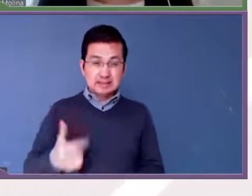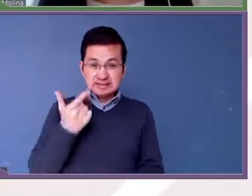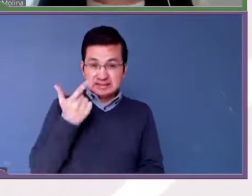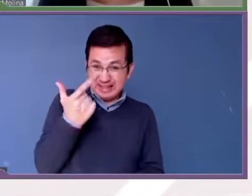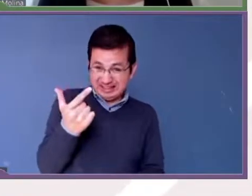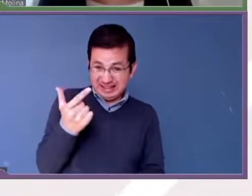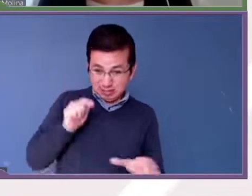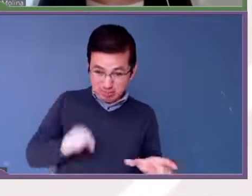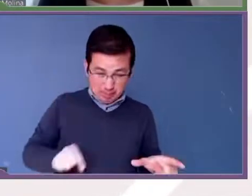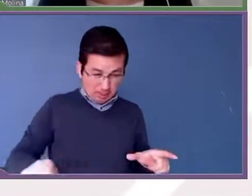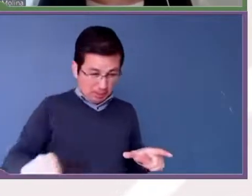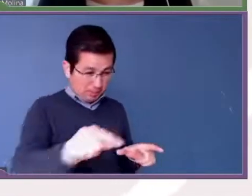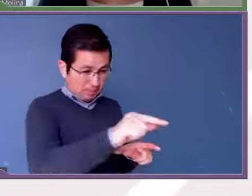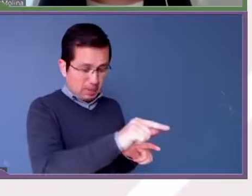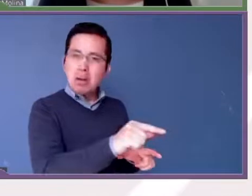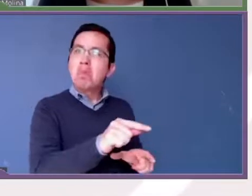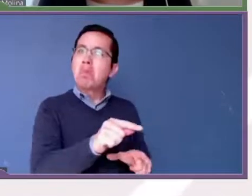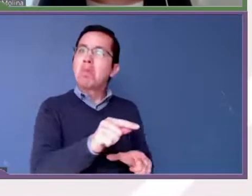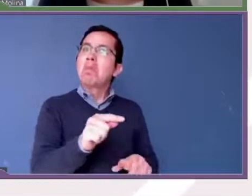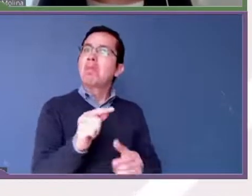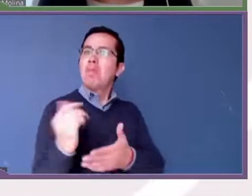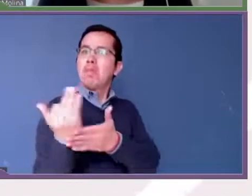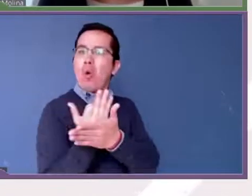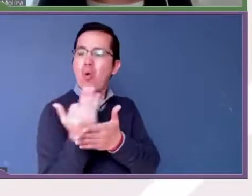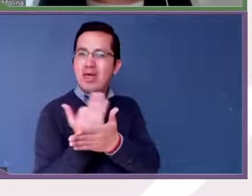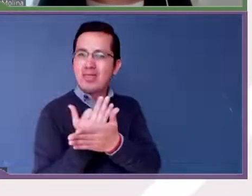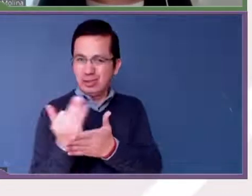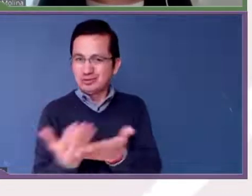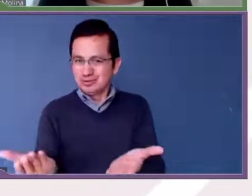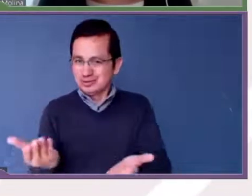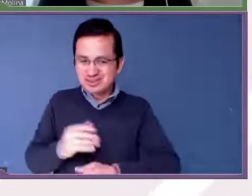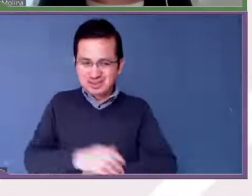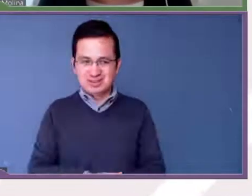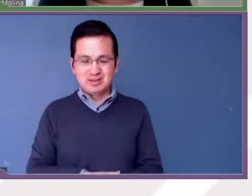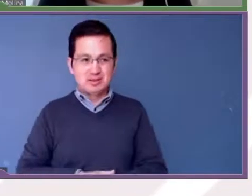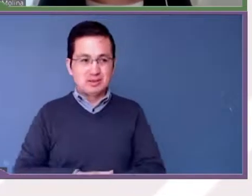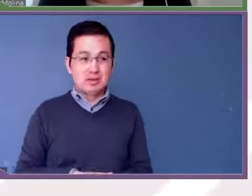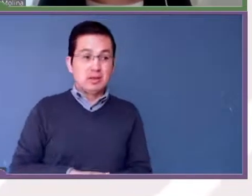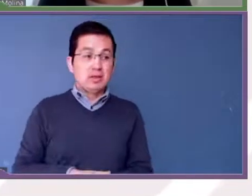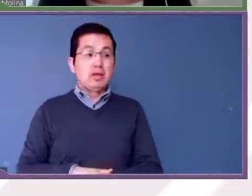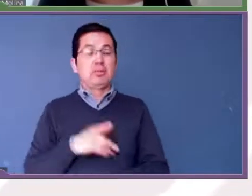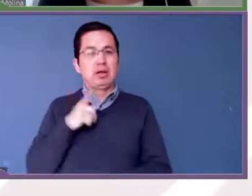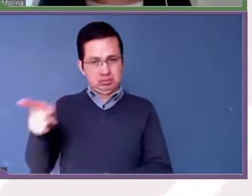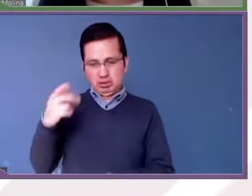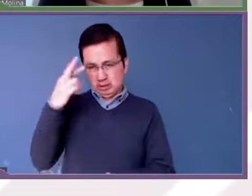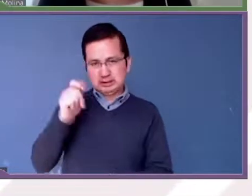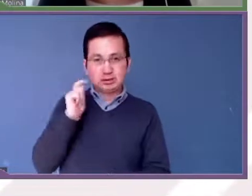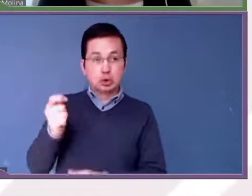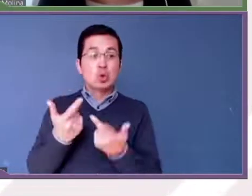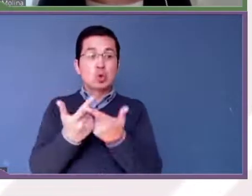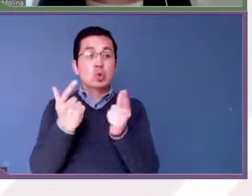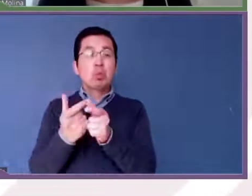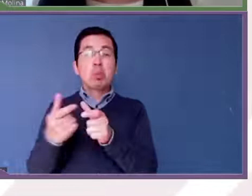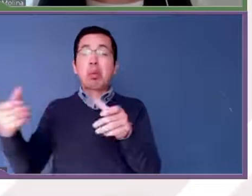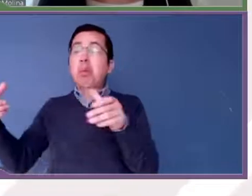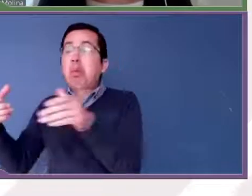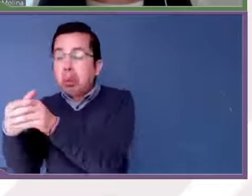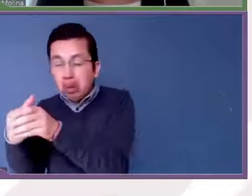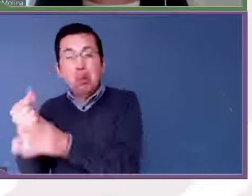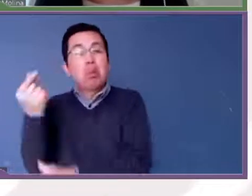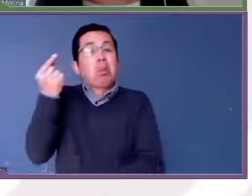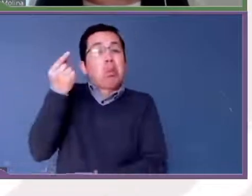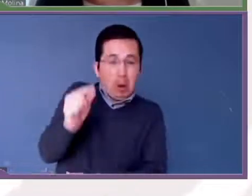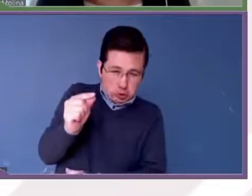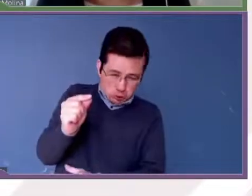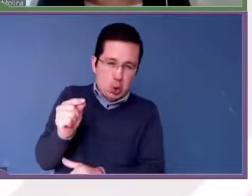morena. Y es lo que dices de los grupos menores o minoritarios, no quiero usar minorías, pero bueno, minoritarios dentro